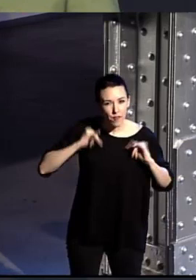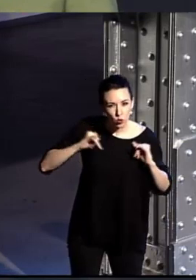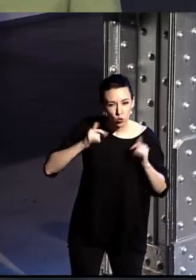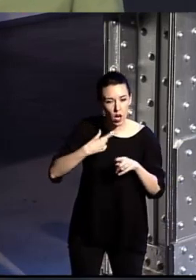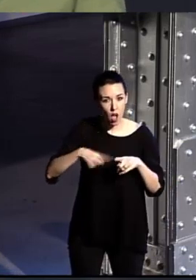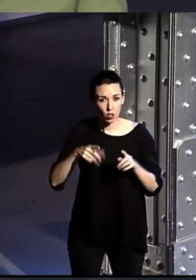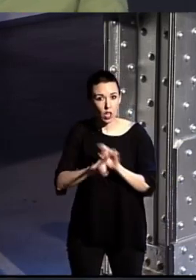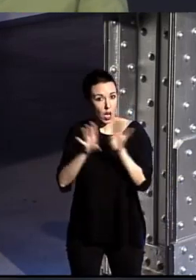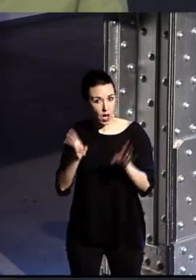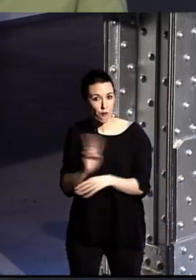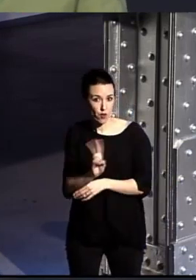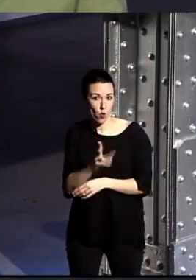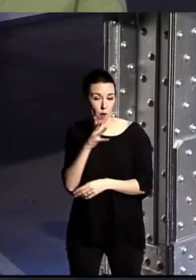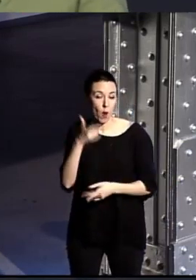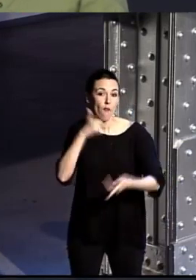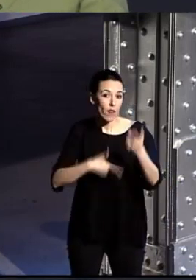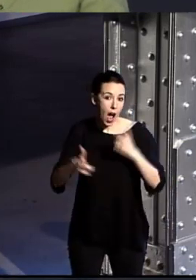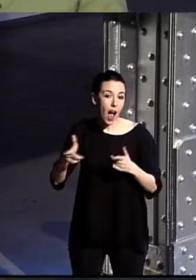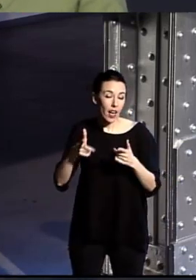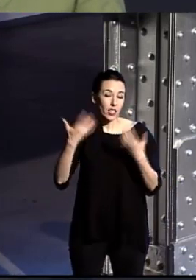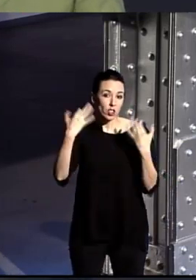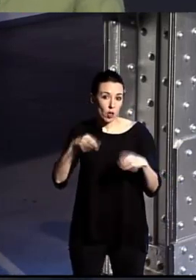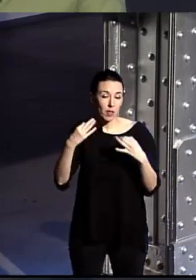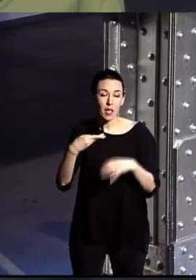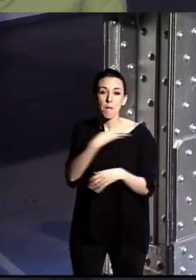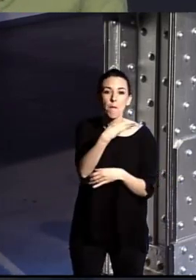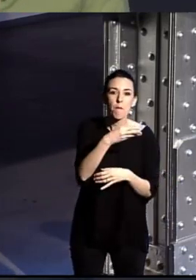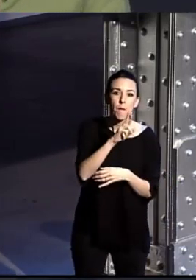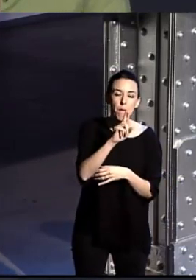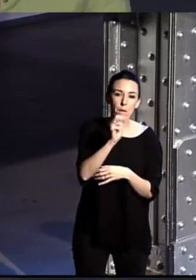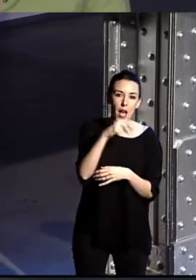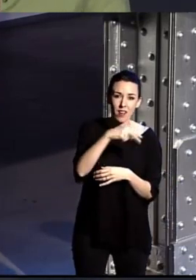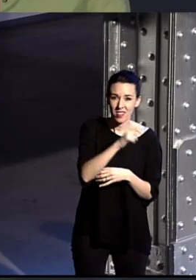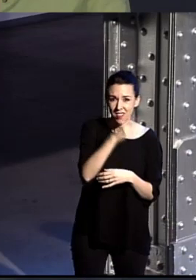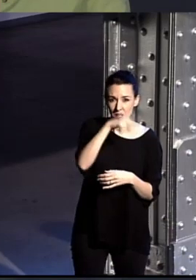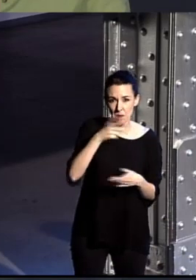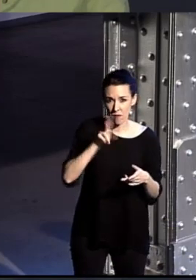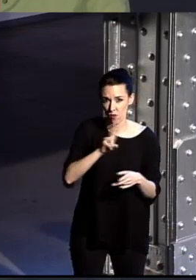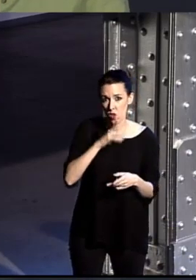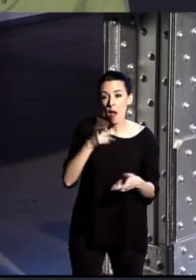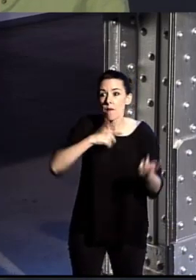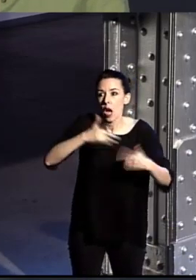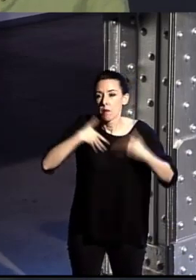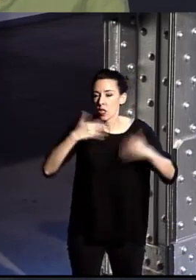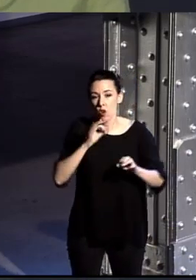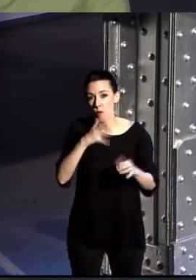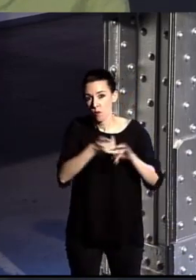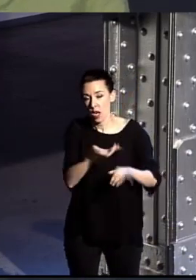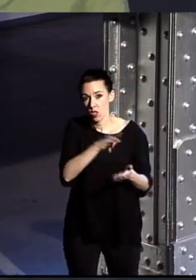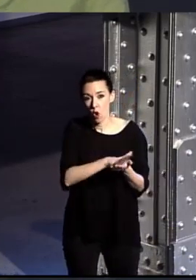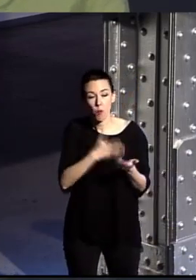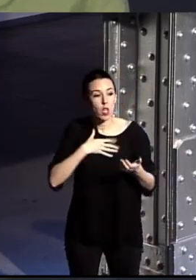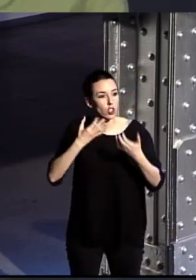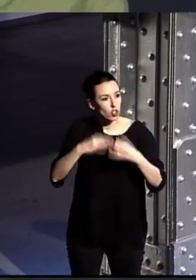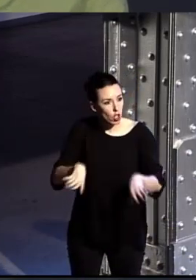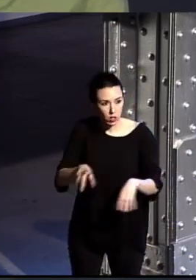tal. Es, por supuesto, viuda, porque las viajeras normalmente, Branican también eran viudas, no podían viajar porque sí, sino porque habían perdido al marido. Además, no solteras,